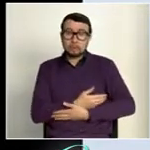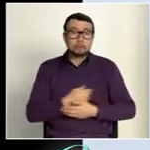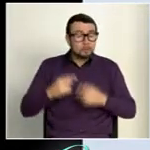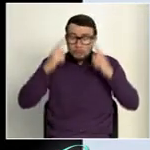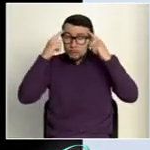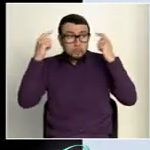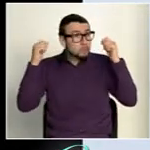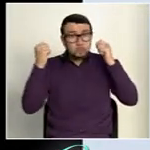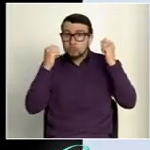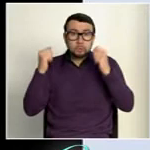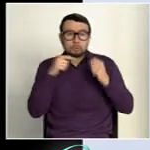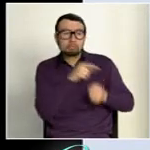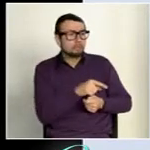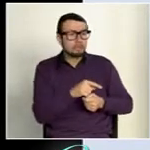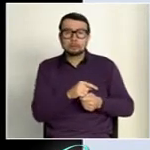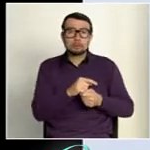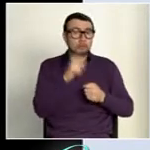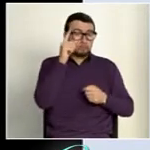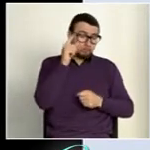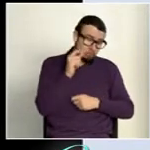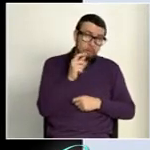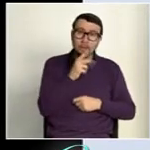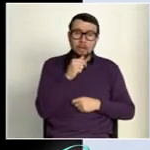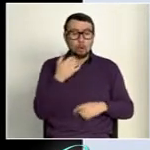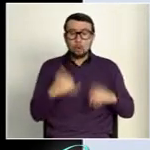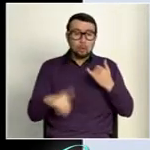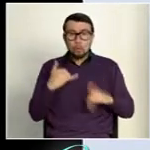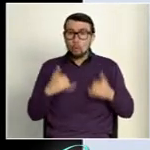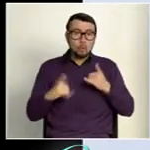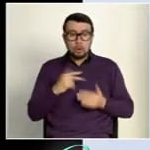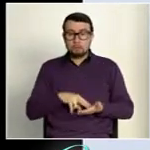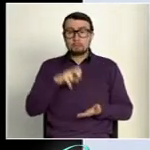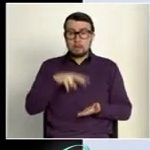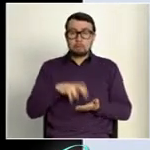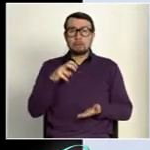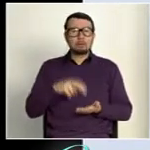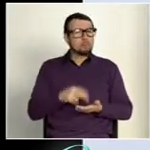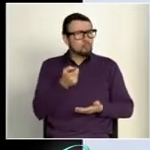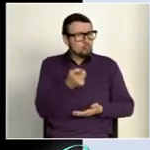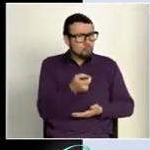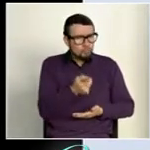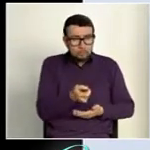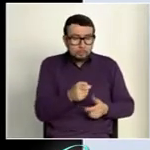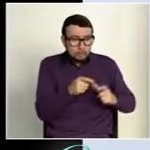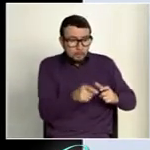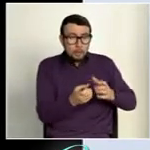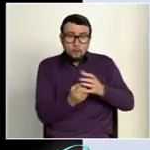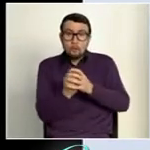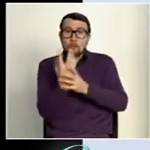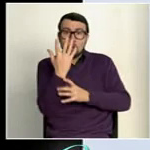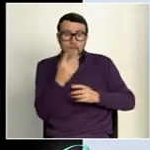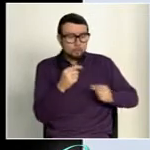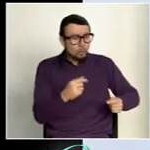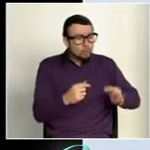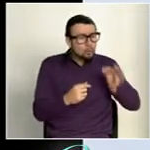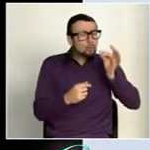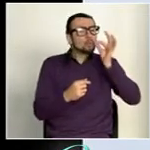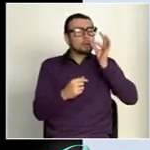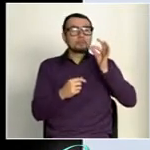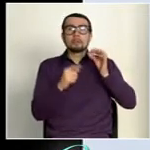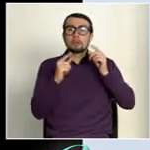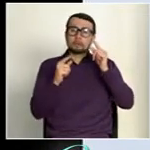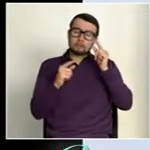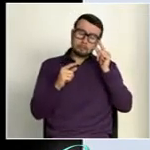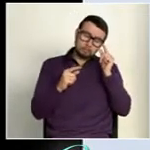duermen, que se quedan en altas horas de la noche jugando y brincando. Con poquita infusión de flor de cayena, el niño comienza a dormir